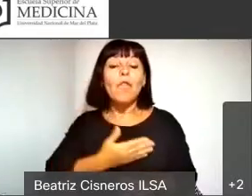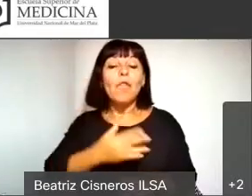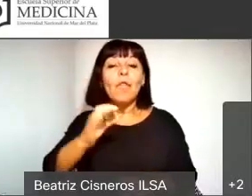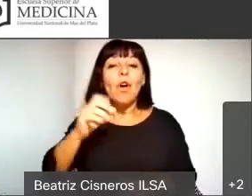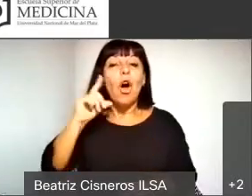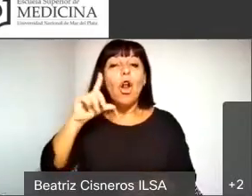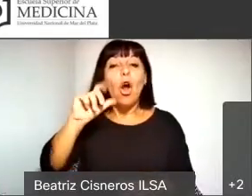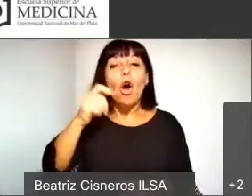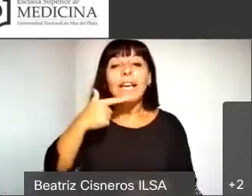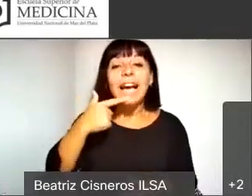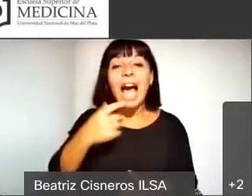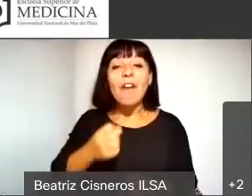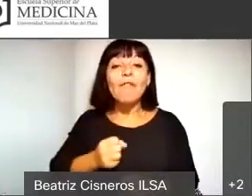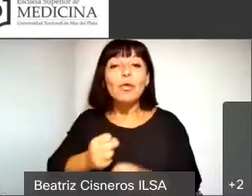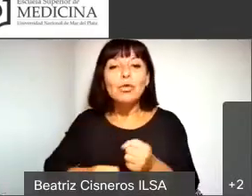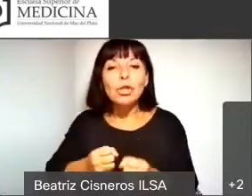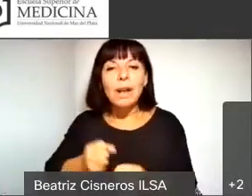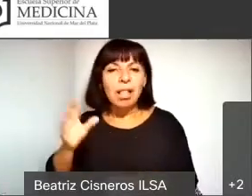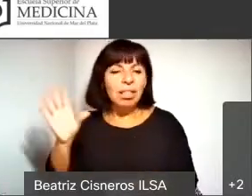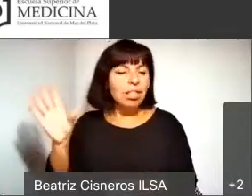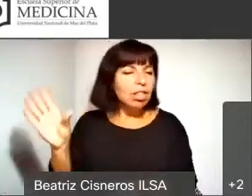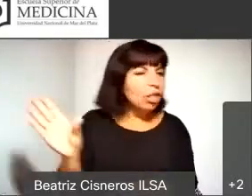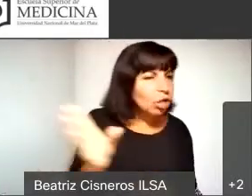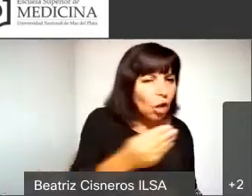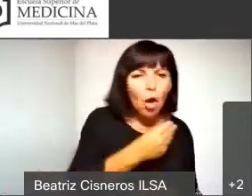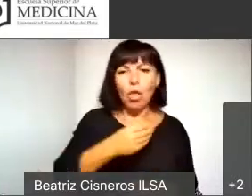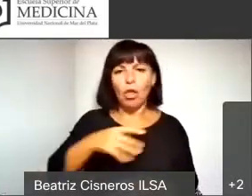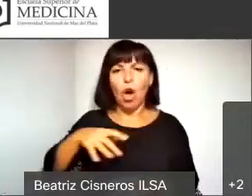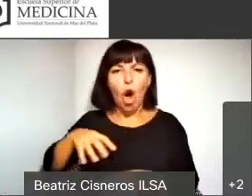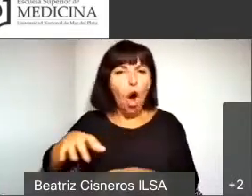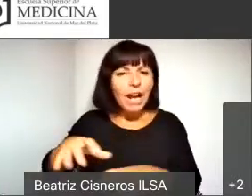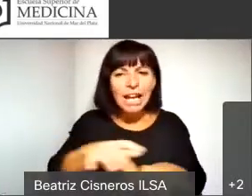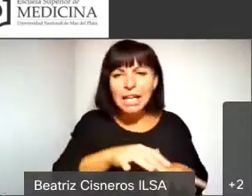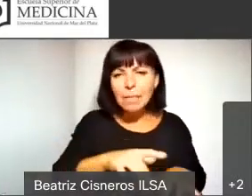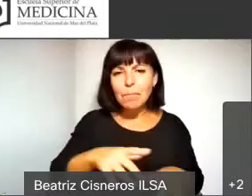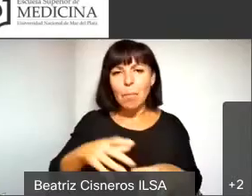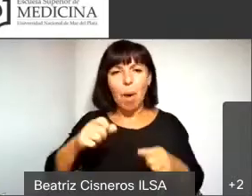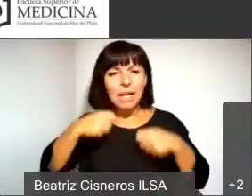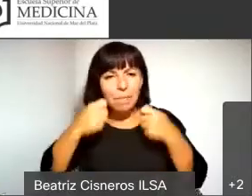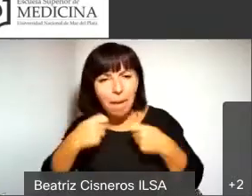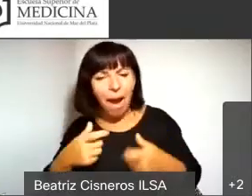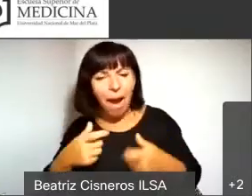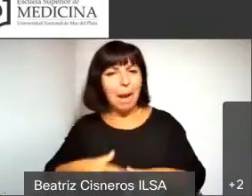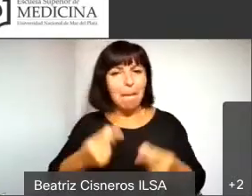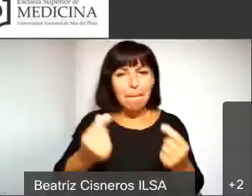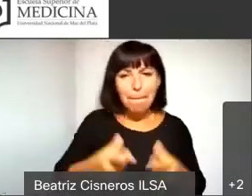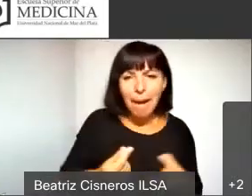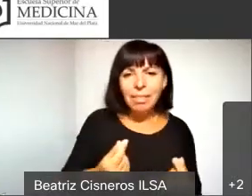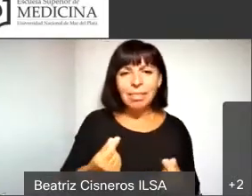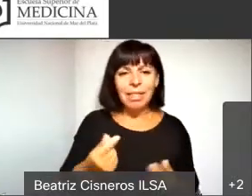célula como la mínima unidad de vida? Bueno, tiene que ver con algo como eso, ¿sí?